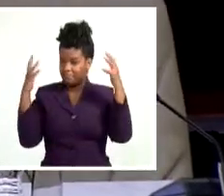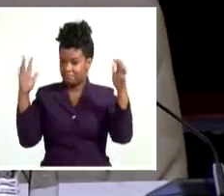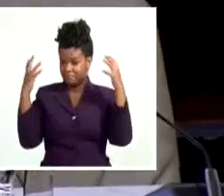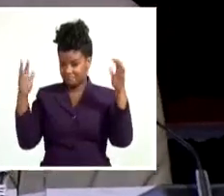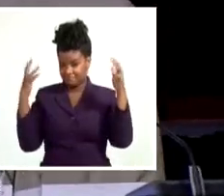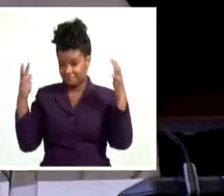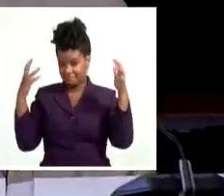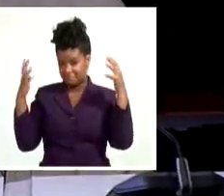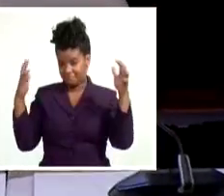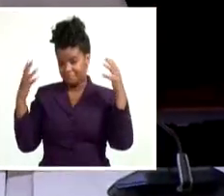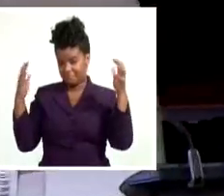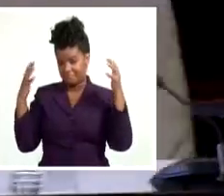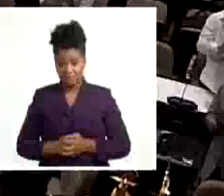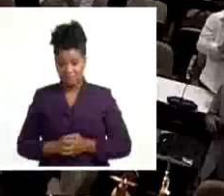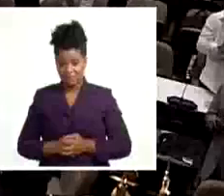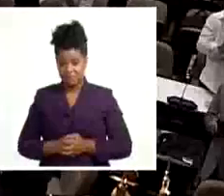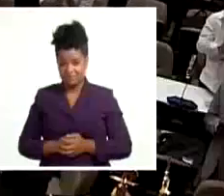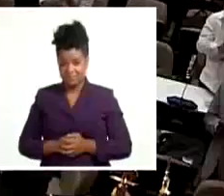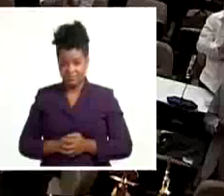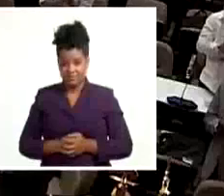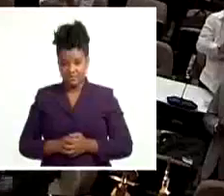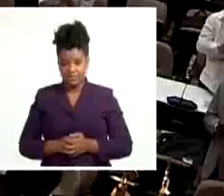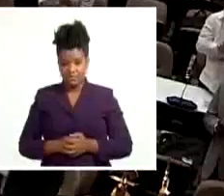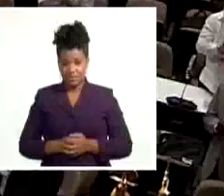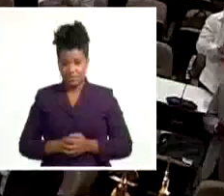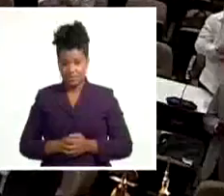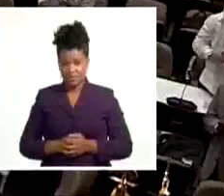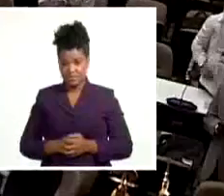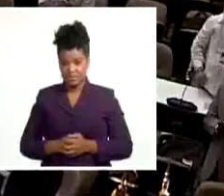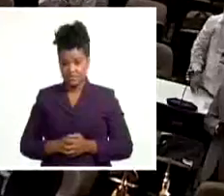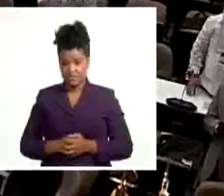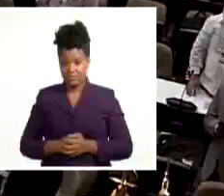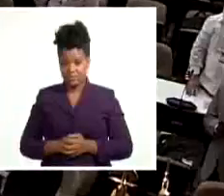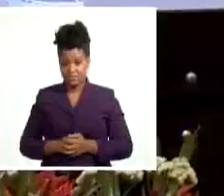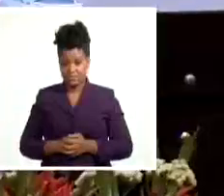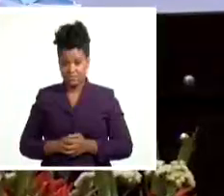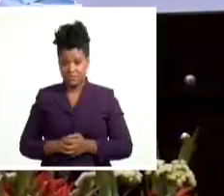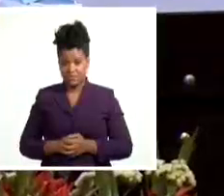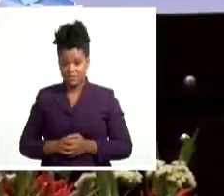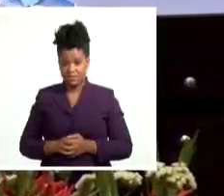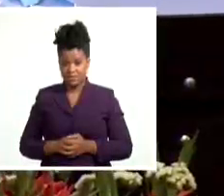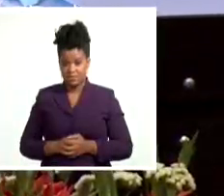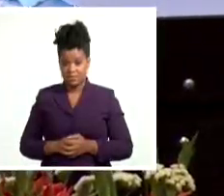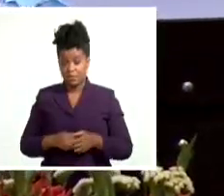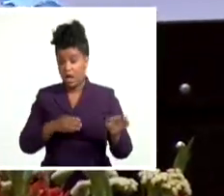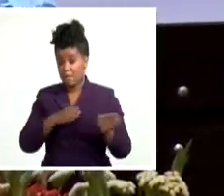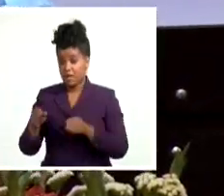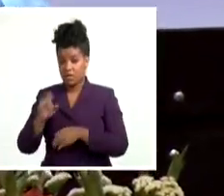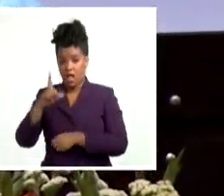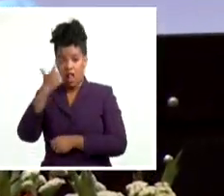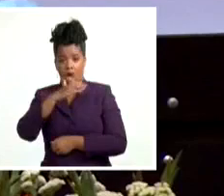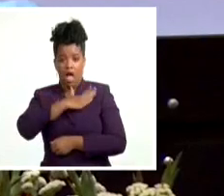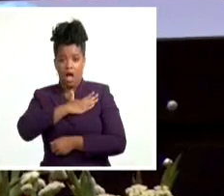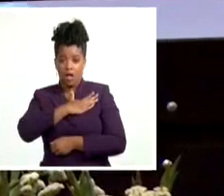con Castro, de 89 años, salieron de la cúpula del PCC otros dirigentes históricos como el actual número 2 de la